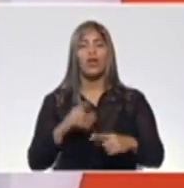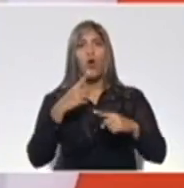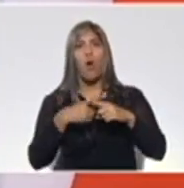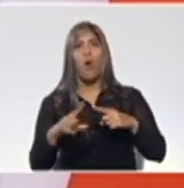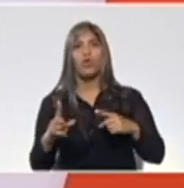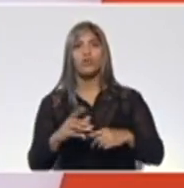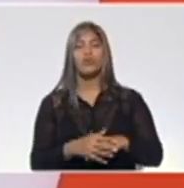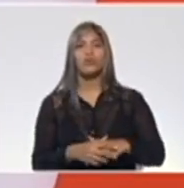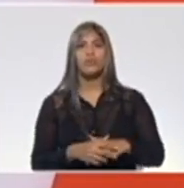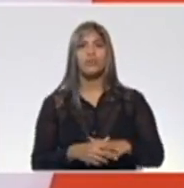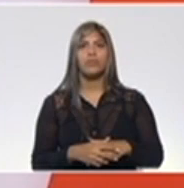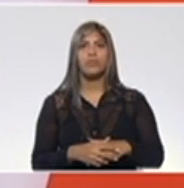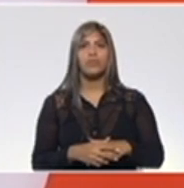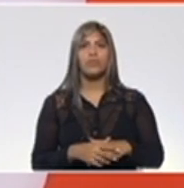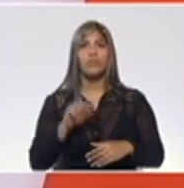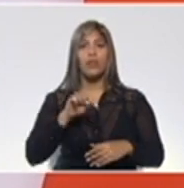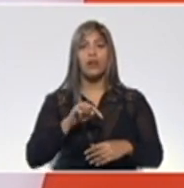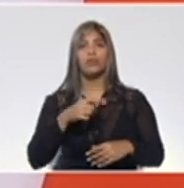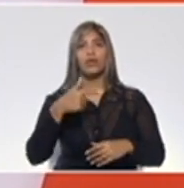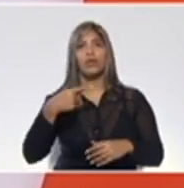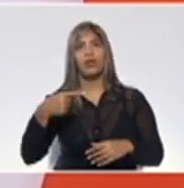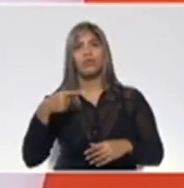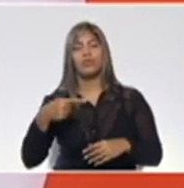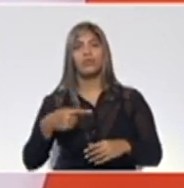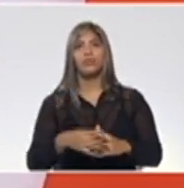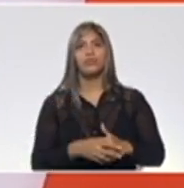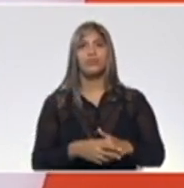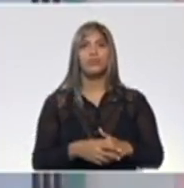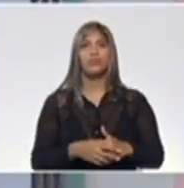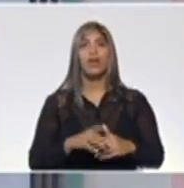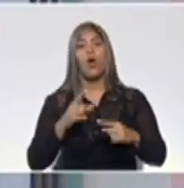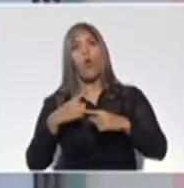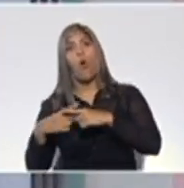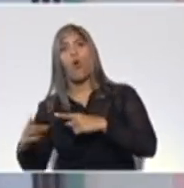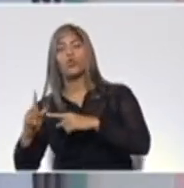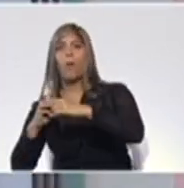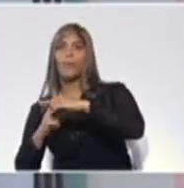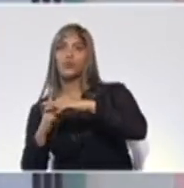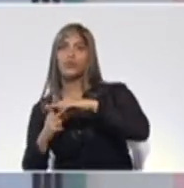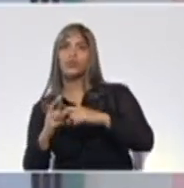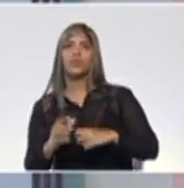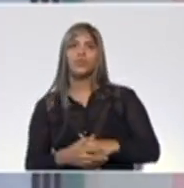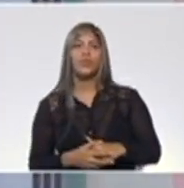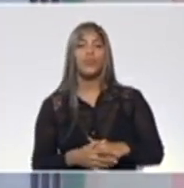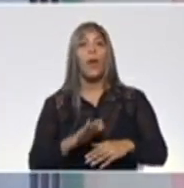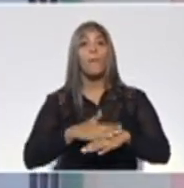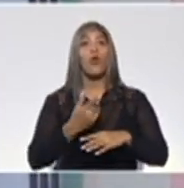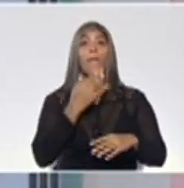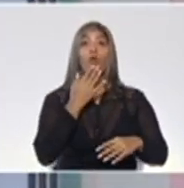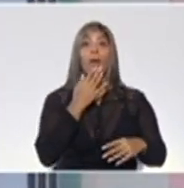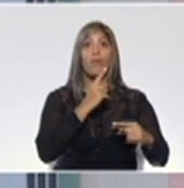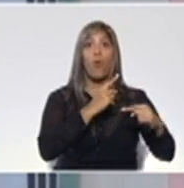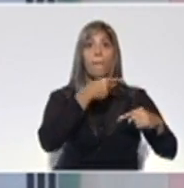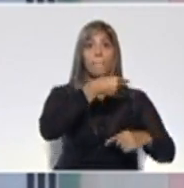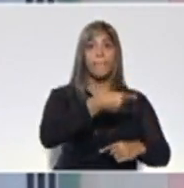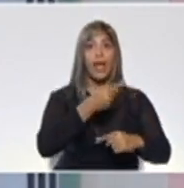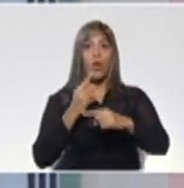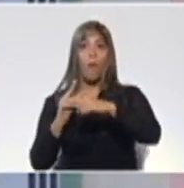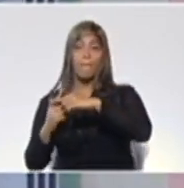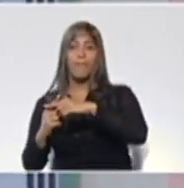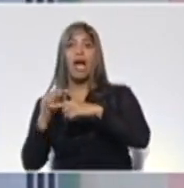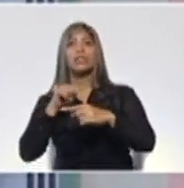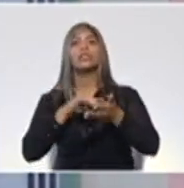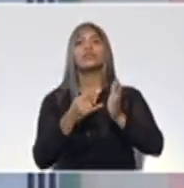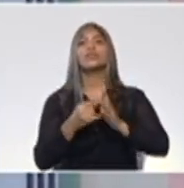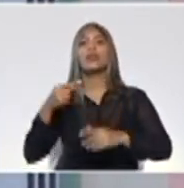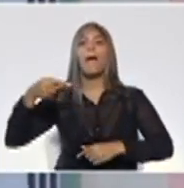caso, que este sea negativo y que este sea positivo, porque menos por más da menos, que